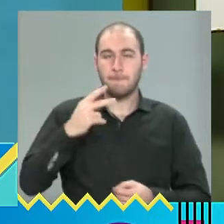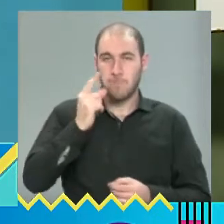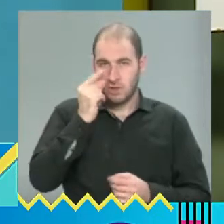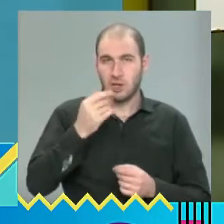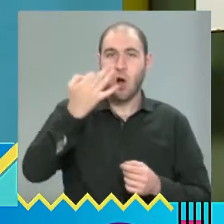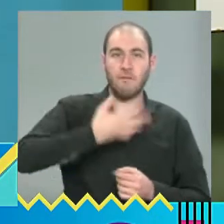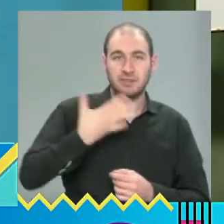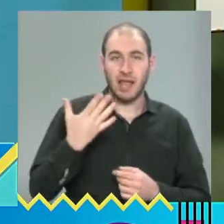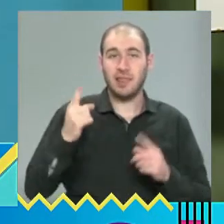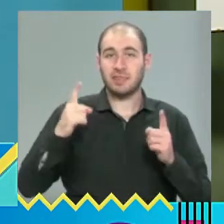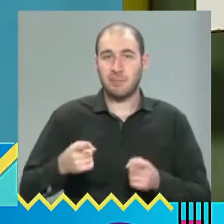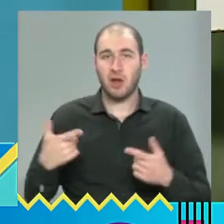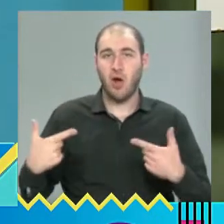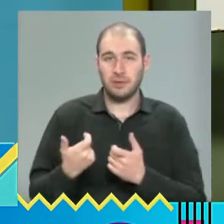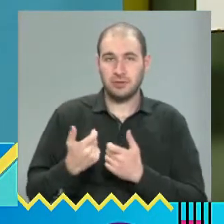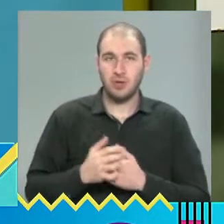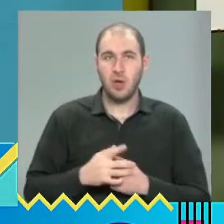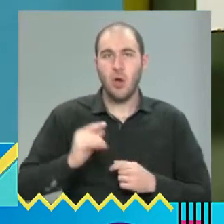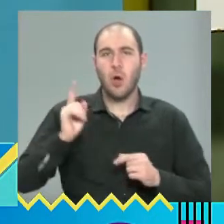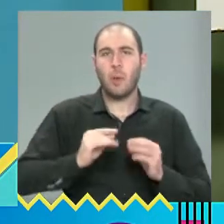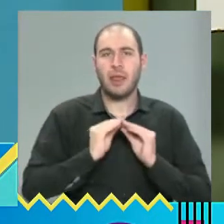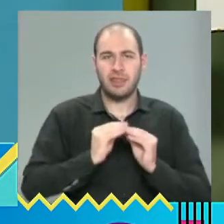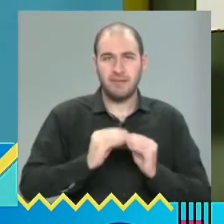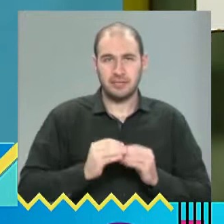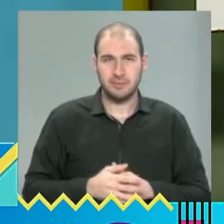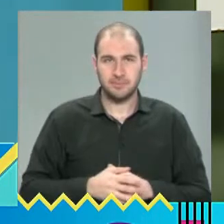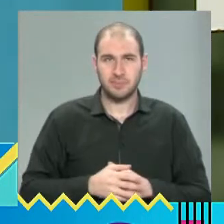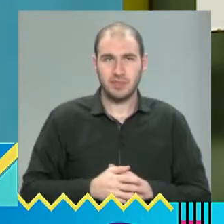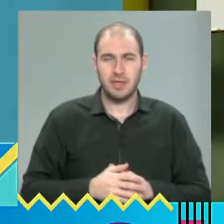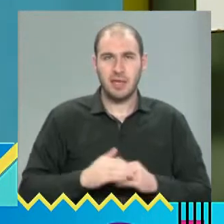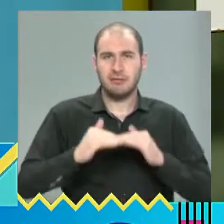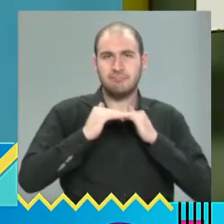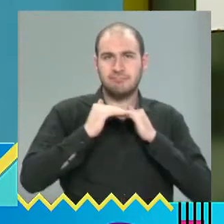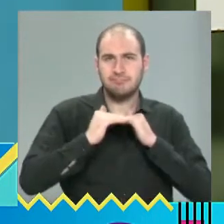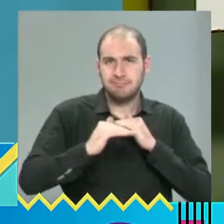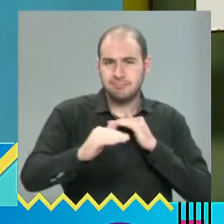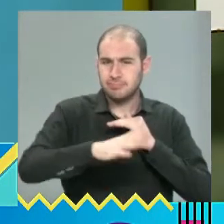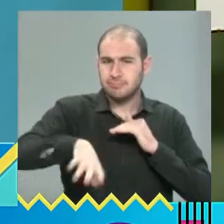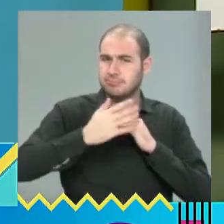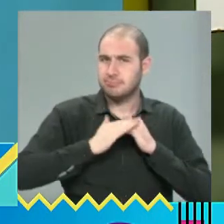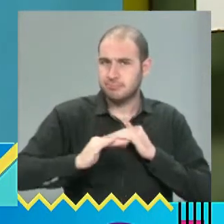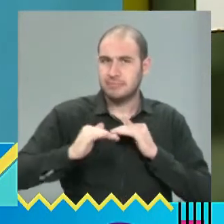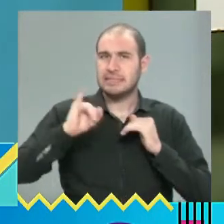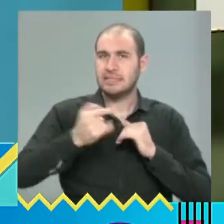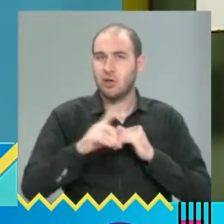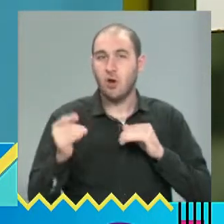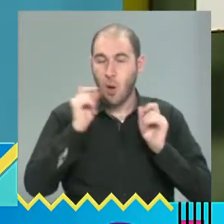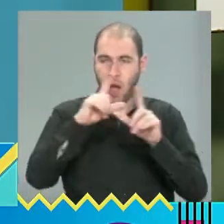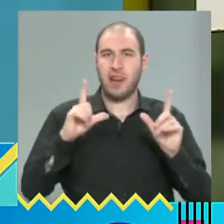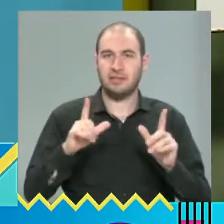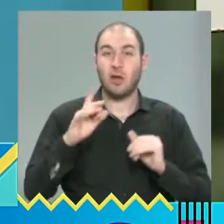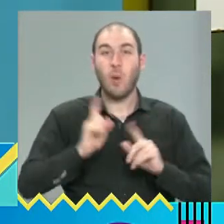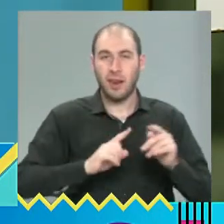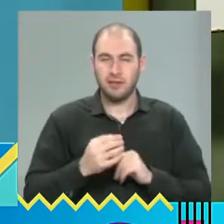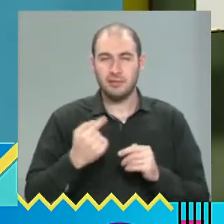tanto oficialista como desde la oposición. ¿Cuál es el trato que se le da? ¿Se mantiene en calma a la población o no? ¿O se la alerta? Bueno,